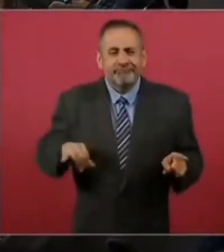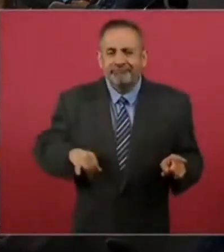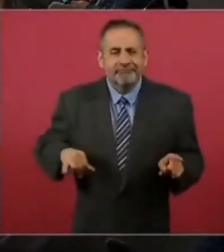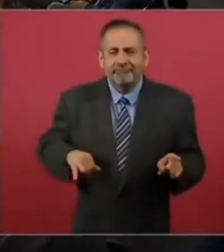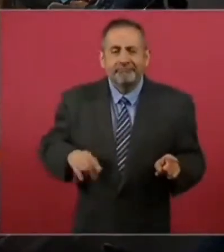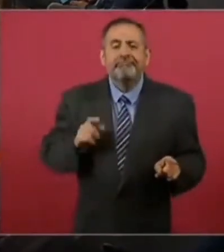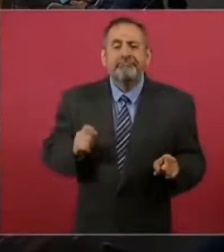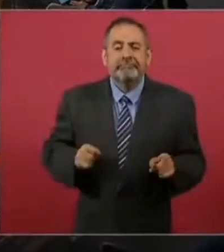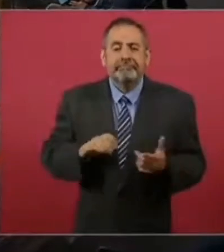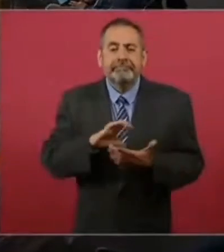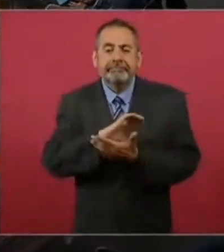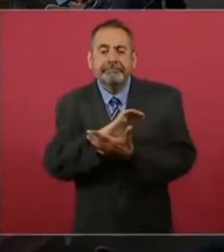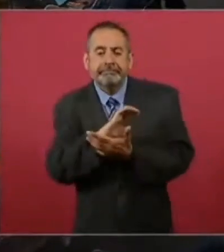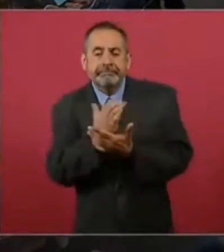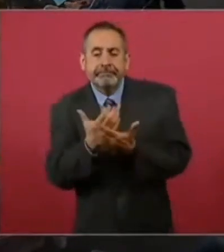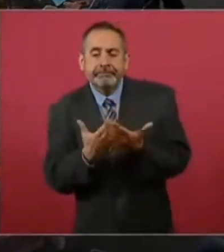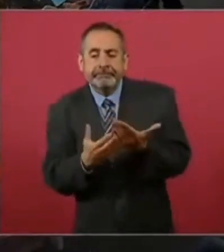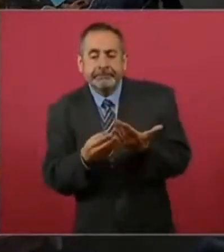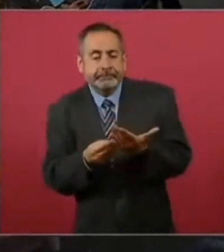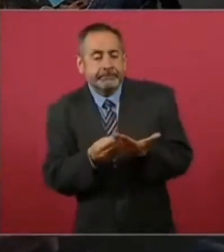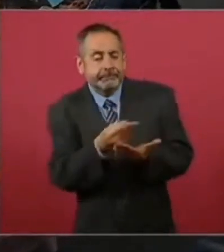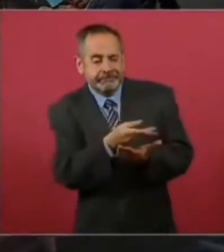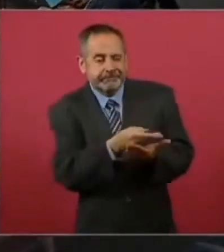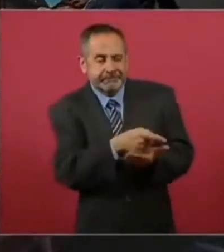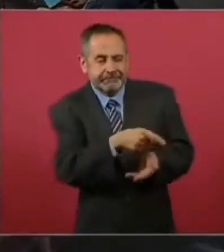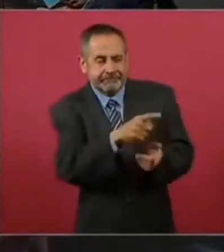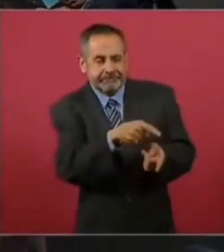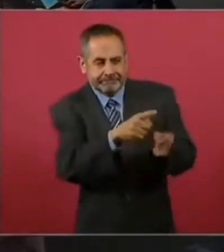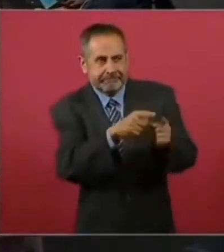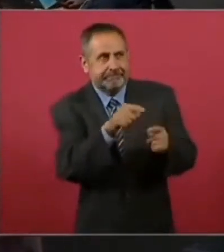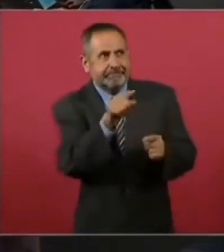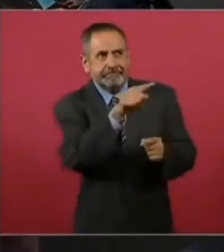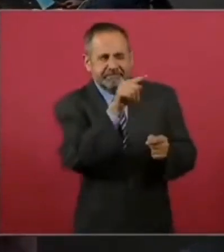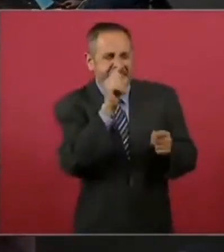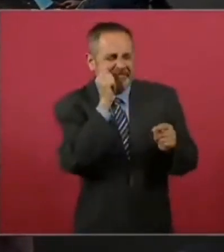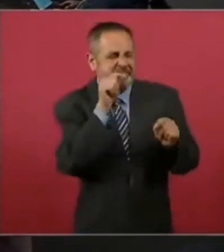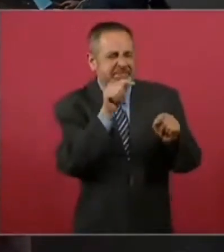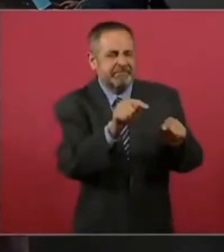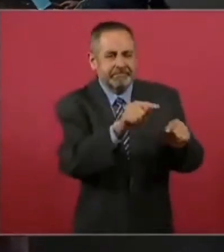los contratos que entregaban a las empresas.